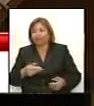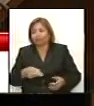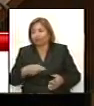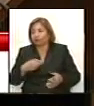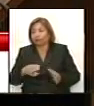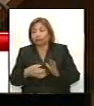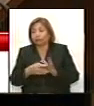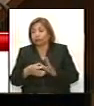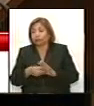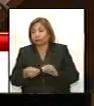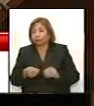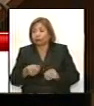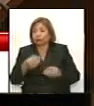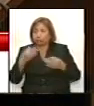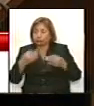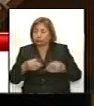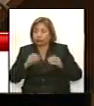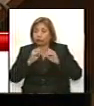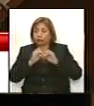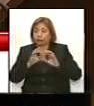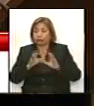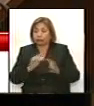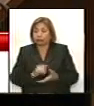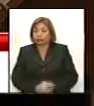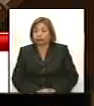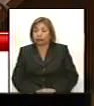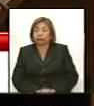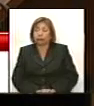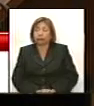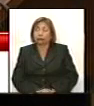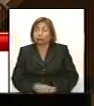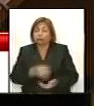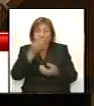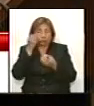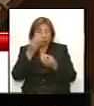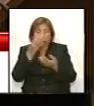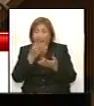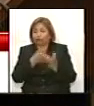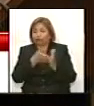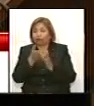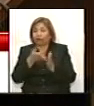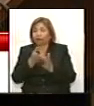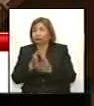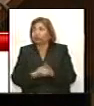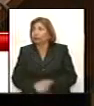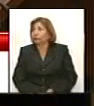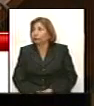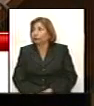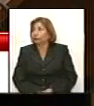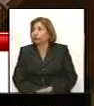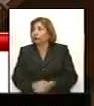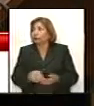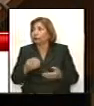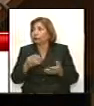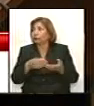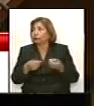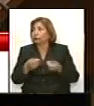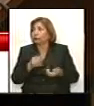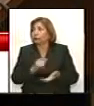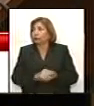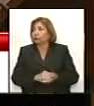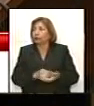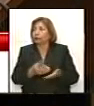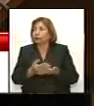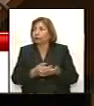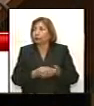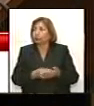ambigüedades, se lo digo sumamente claro, no voy con medias tintas. va contra la premisa de la presunción